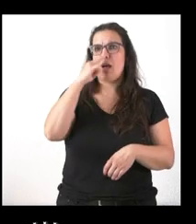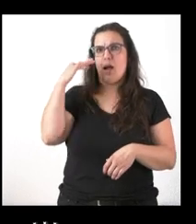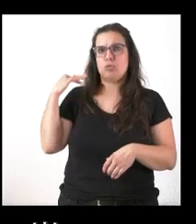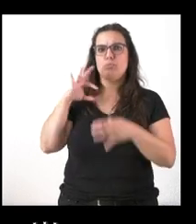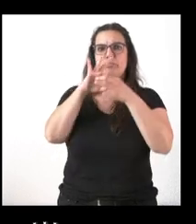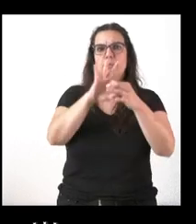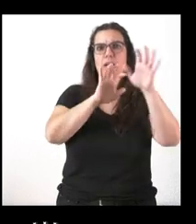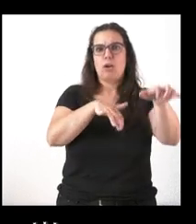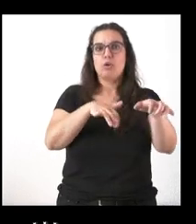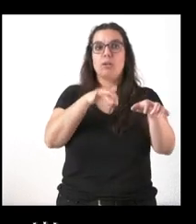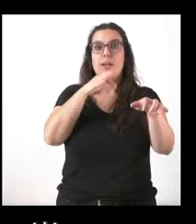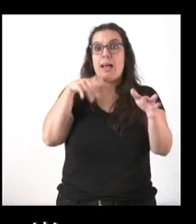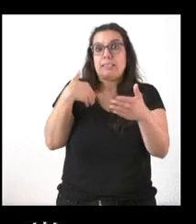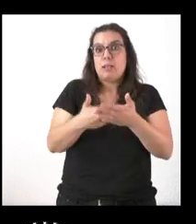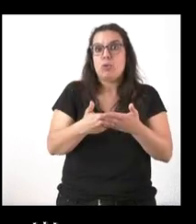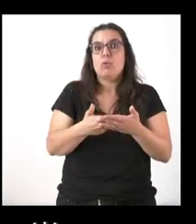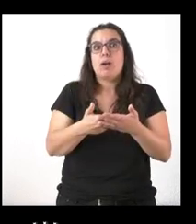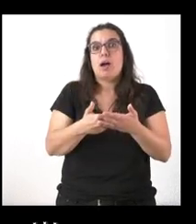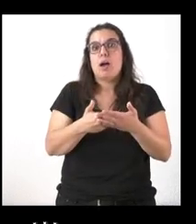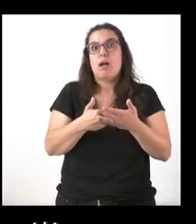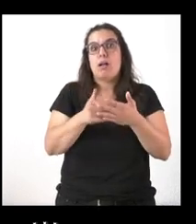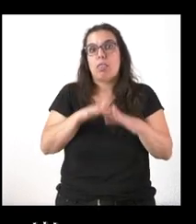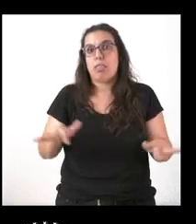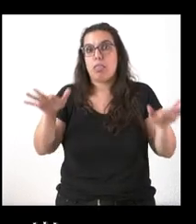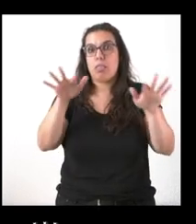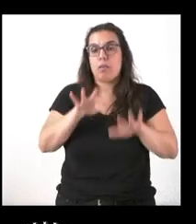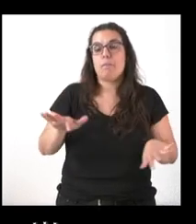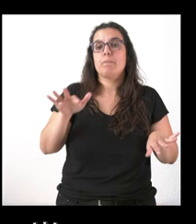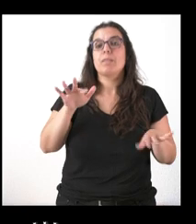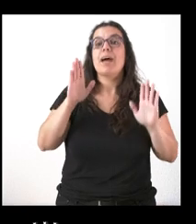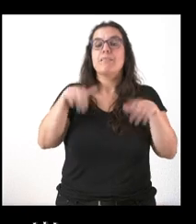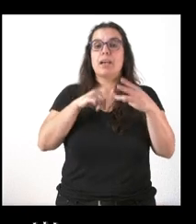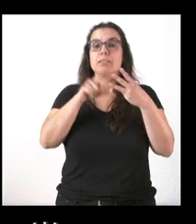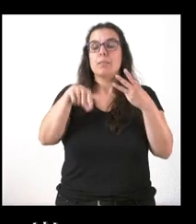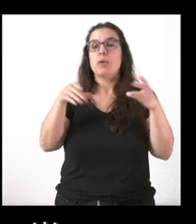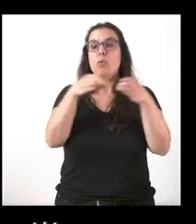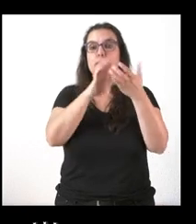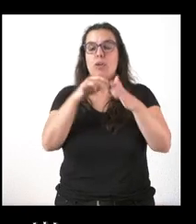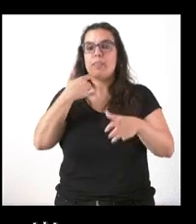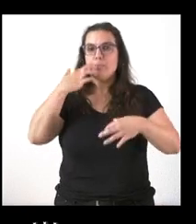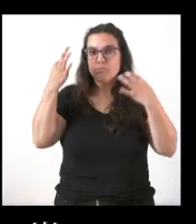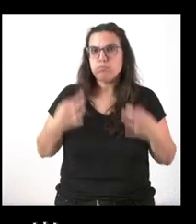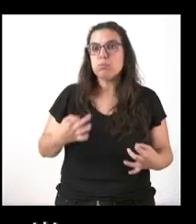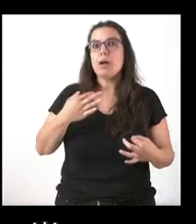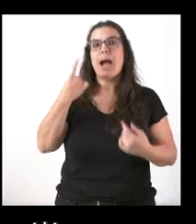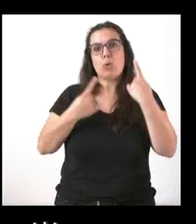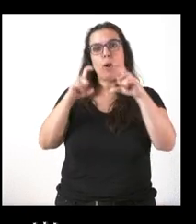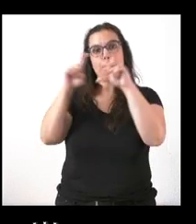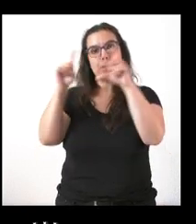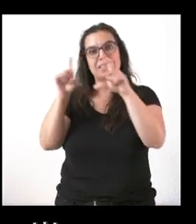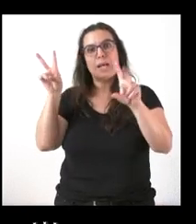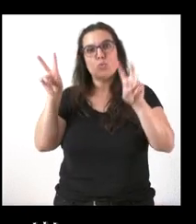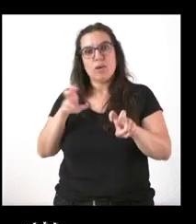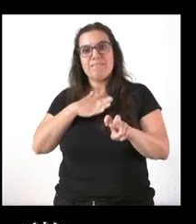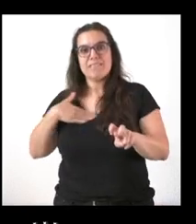que por ahora parece que que ha estado ralentizado y si la junta puede garantizar el compromiso de alguna empresa que se